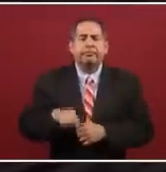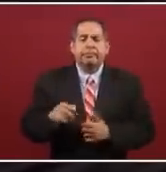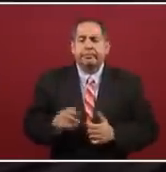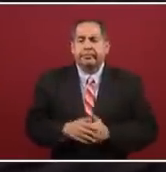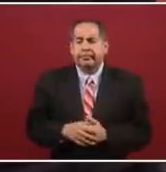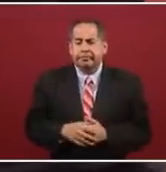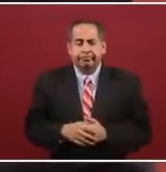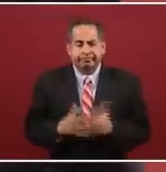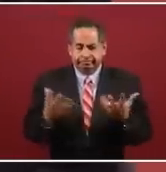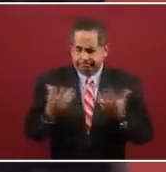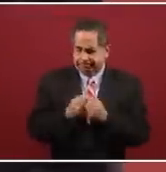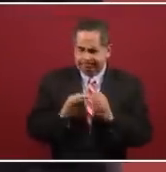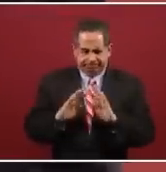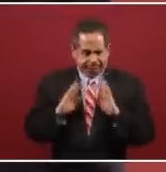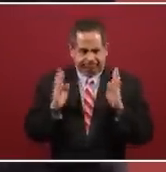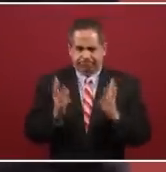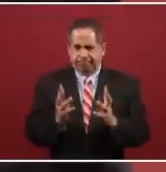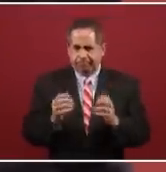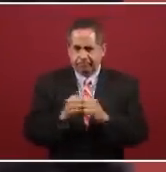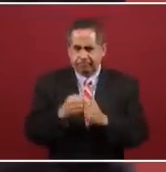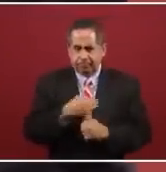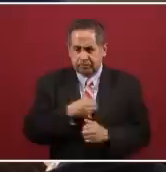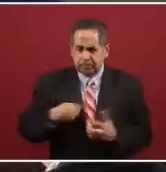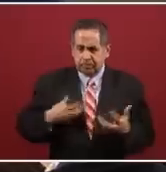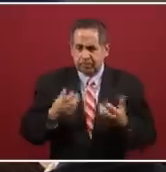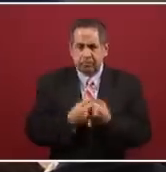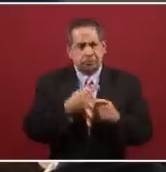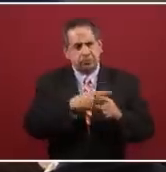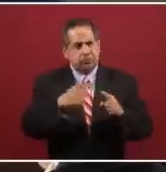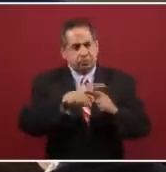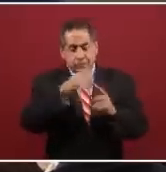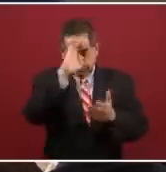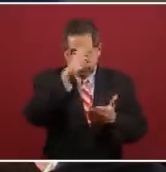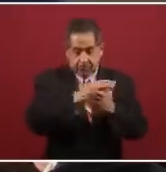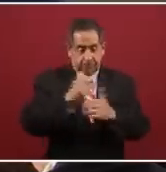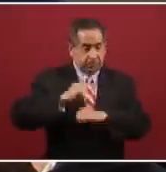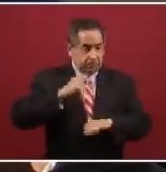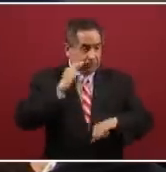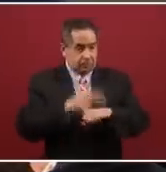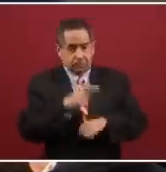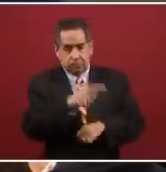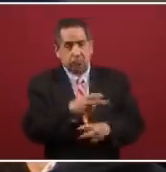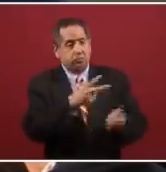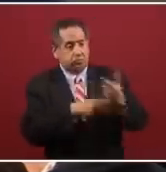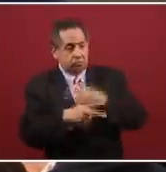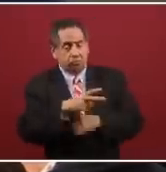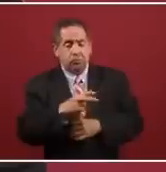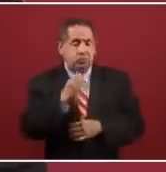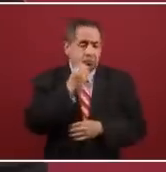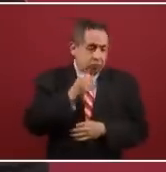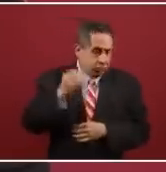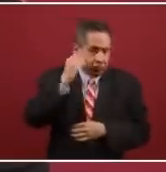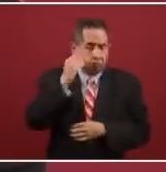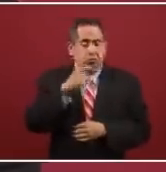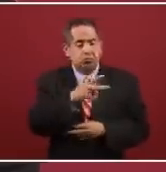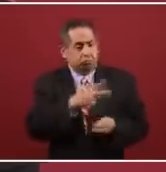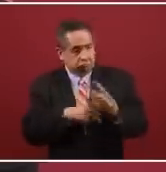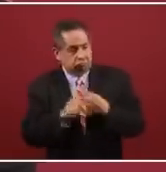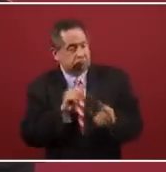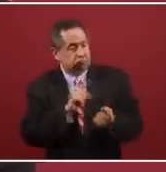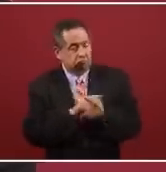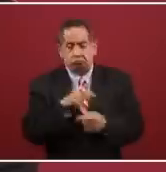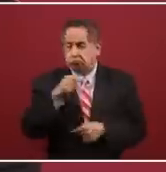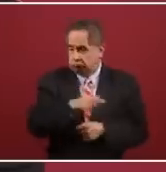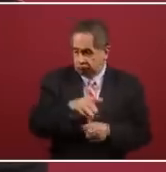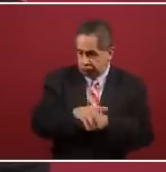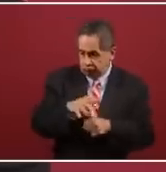nos reunimos con miembros del episcopado, vinieron obispos y ellos